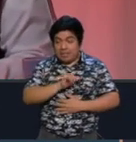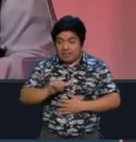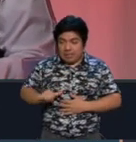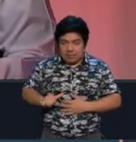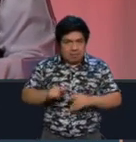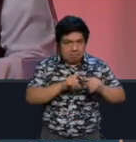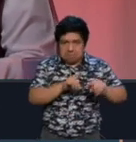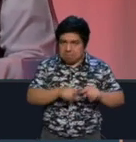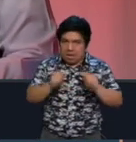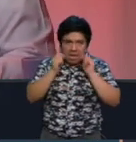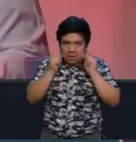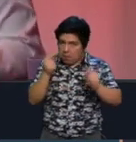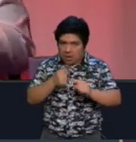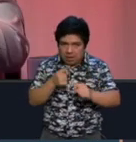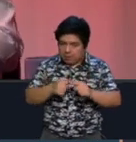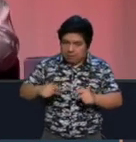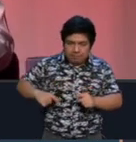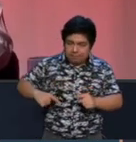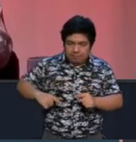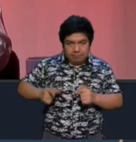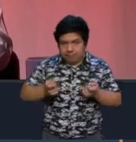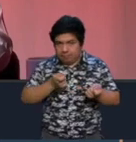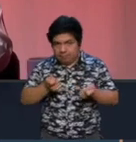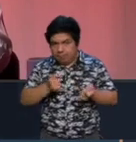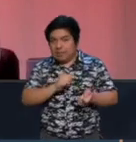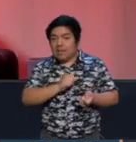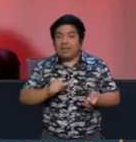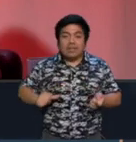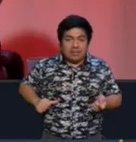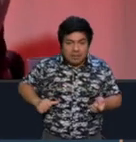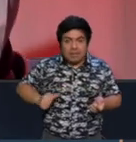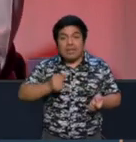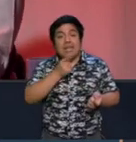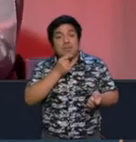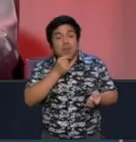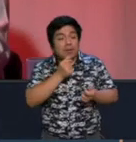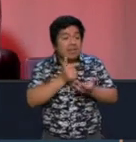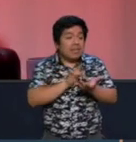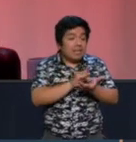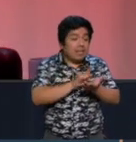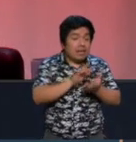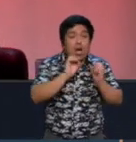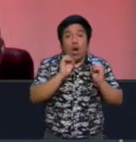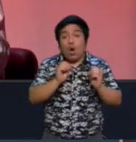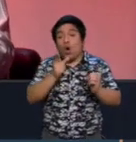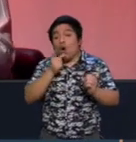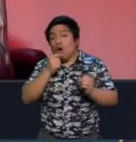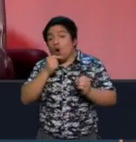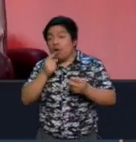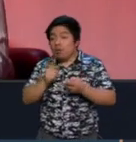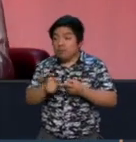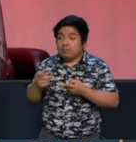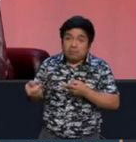alcaldías, independientemente de quién gobierna, las alcaldías tienen policía auxiliar o policía